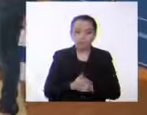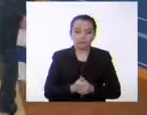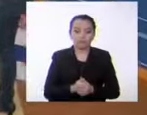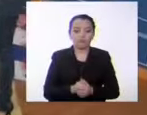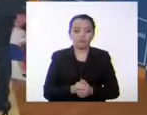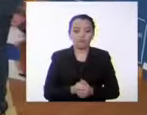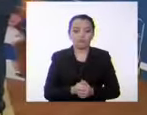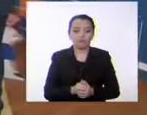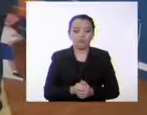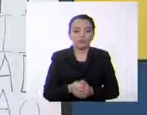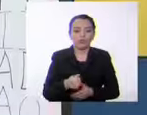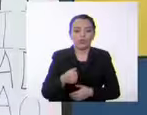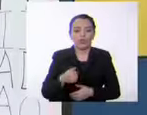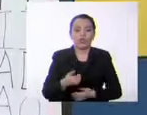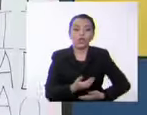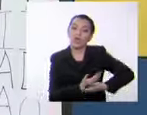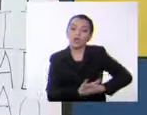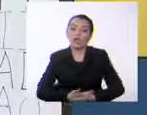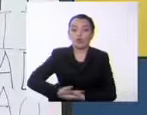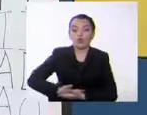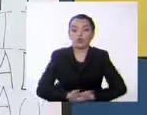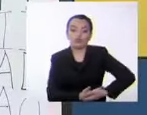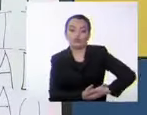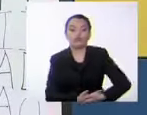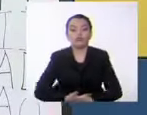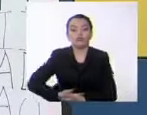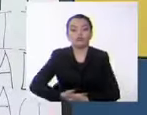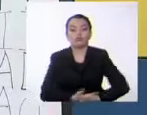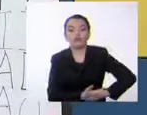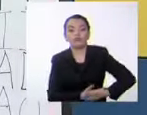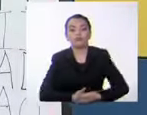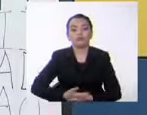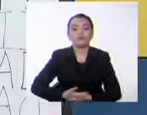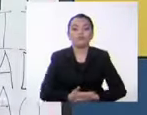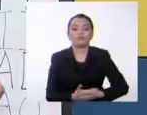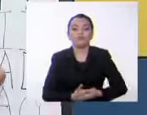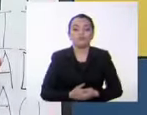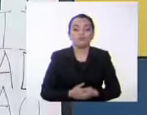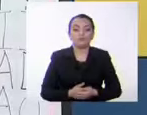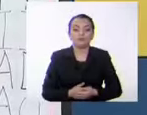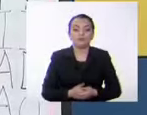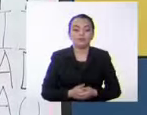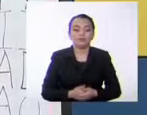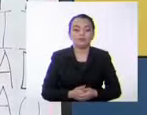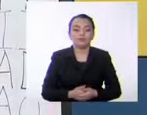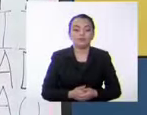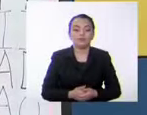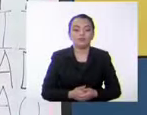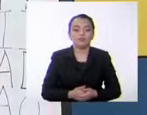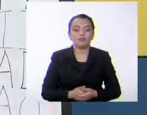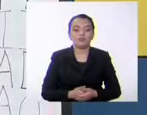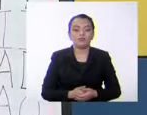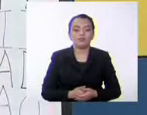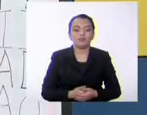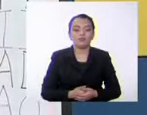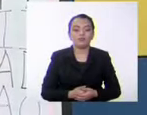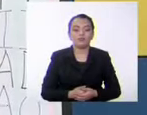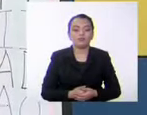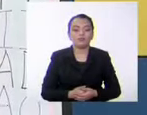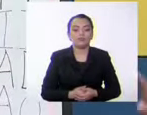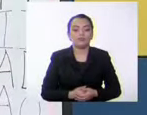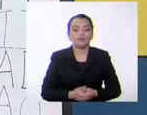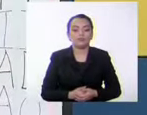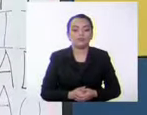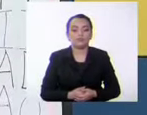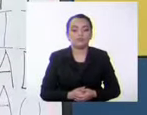algunas... Hijos. Sí, hijos, ahí está, hijo. Hijo e hija vamos a hija, poner. sí, pues, nosotros ahí estamos, inclusivos.